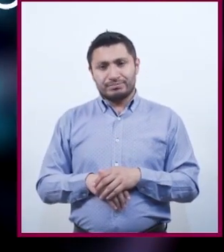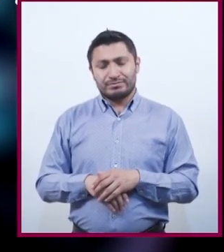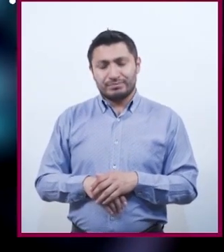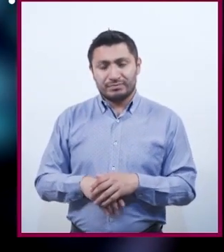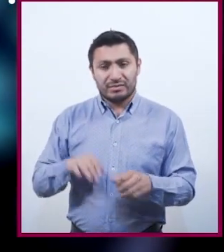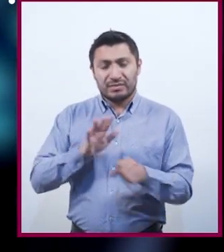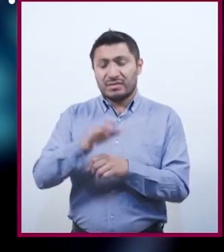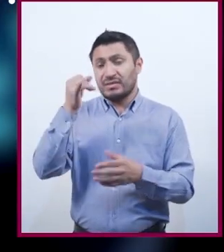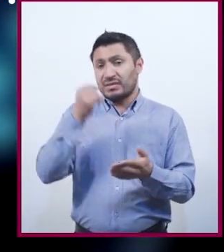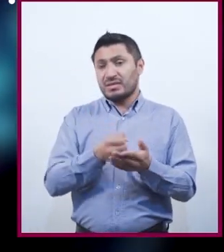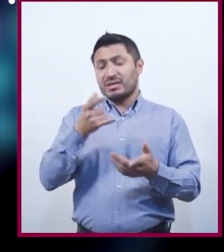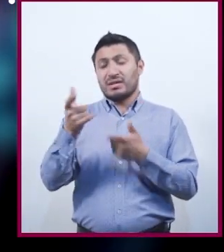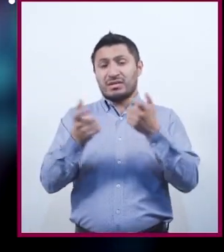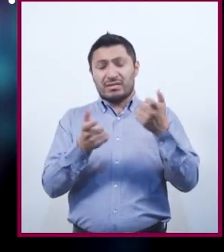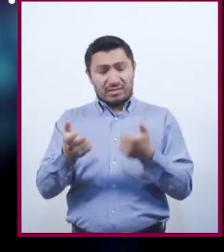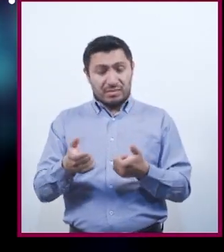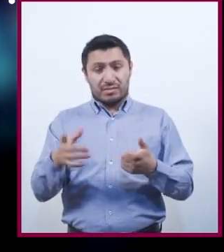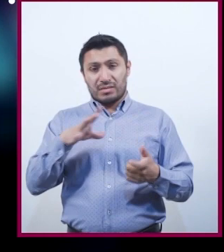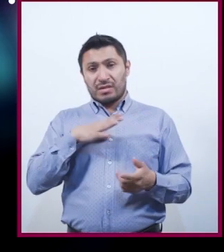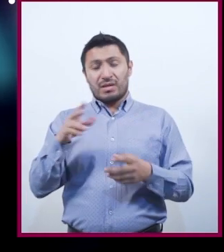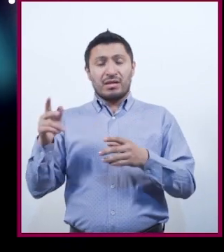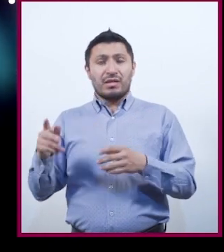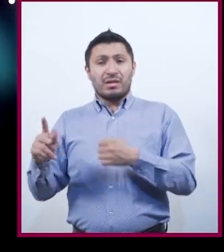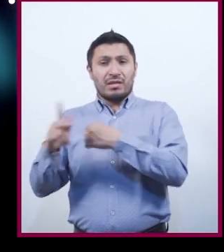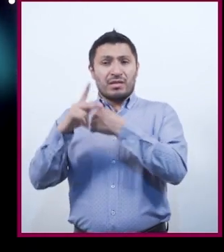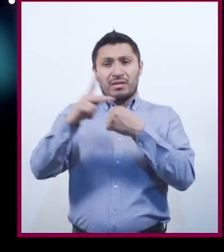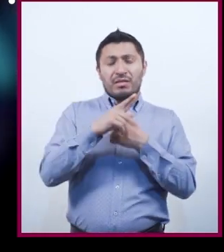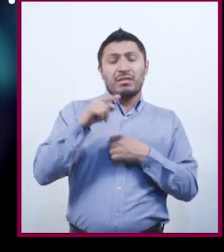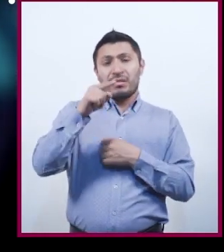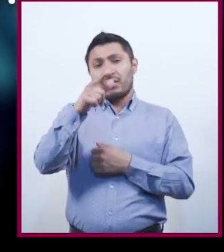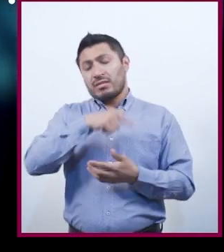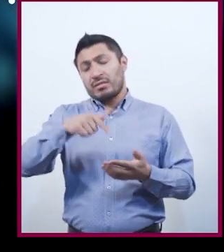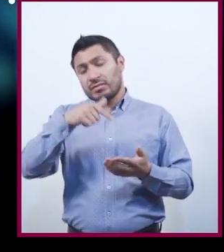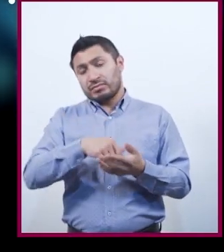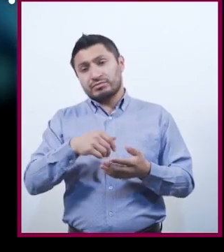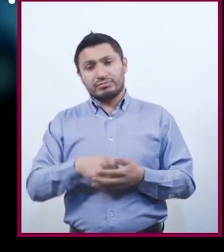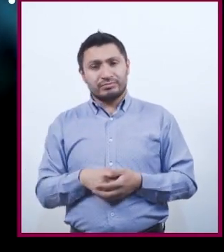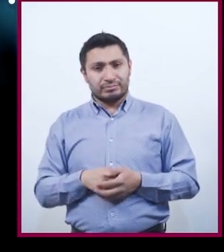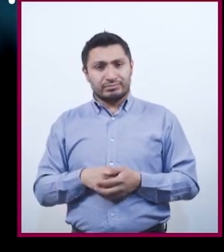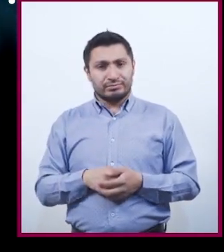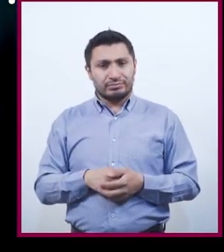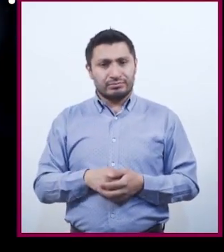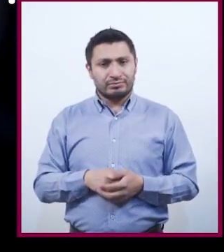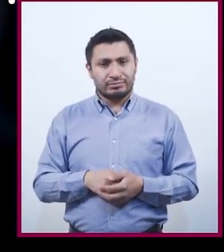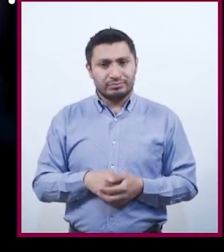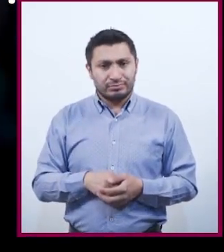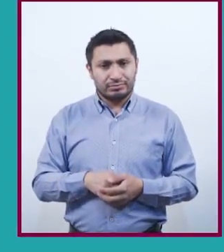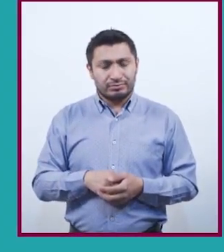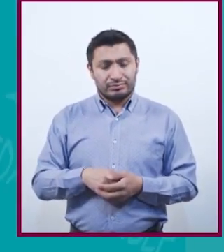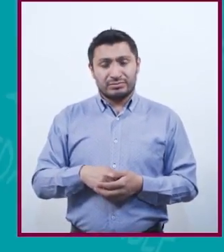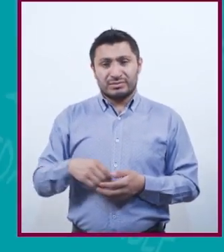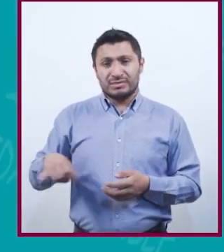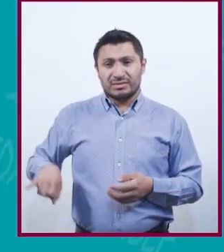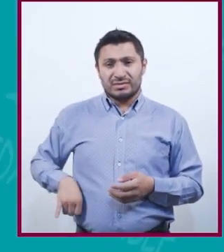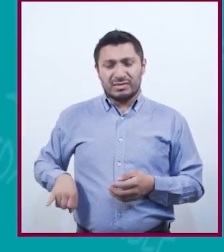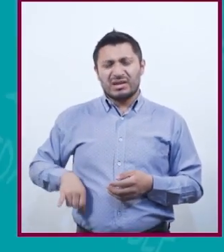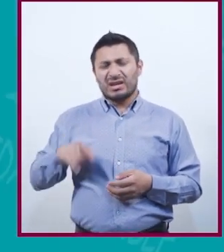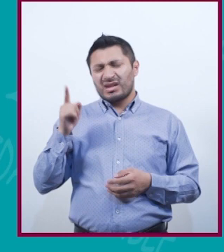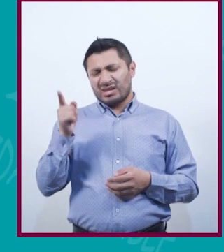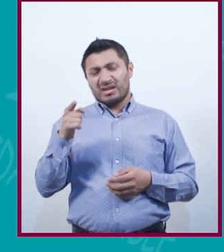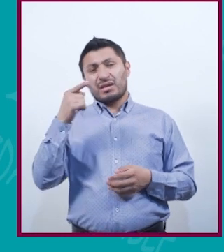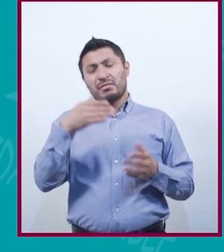¿Qué intereses económicos y estratégicos tuvieron las grandes potencias en la zona de Oriente Medio?